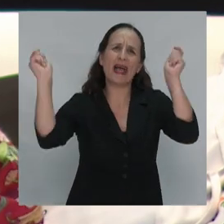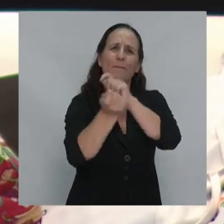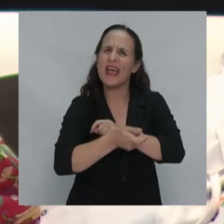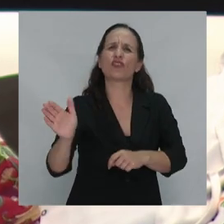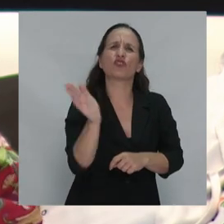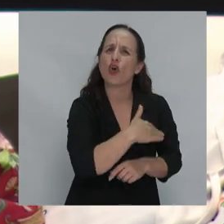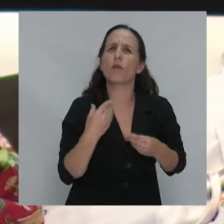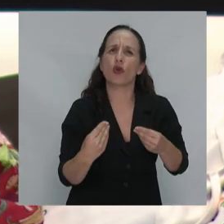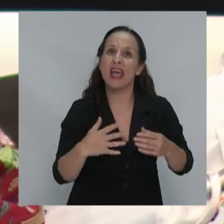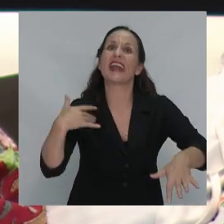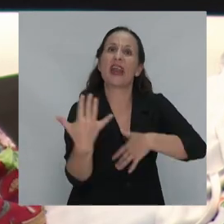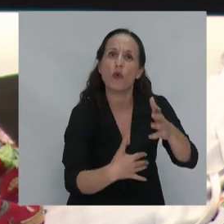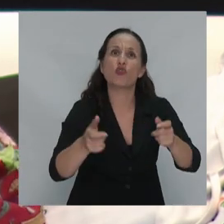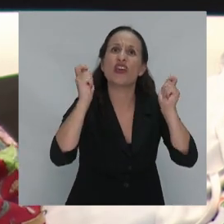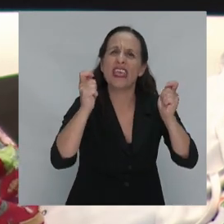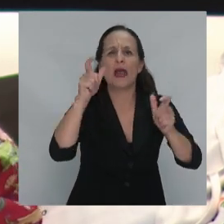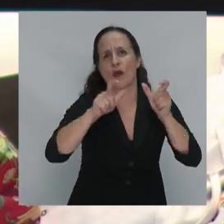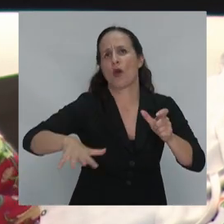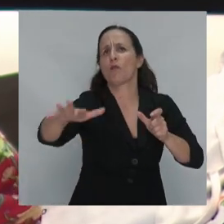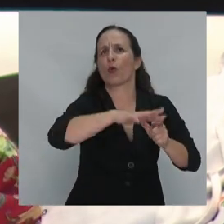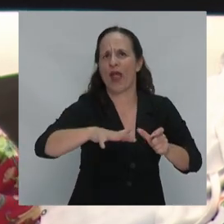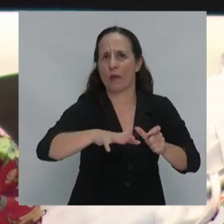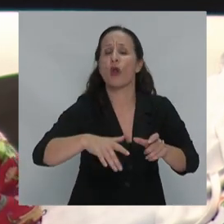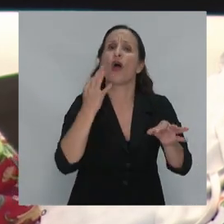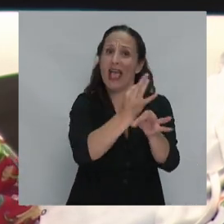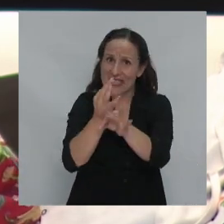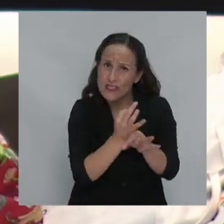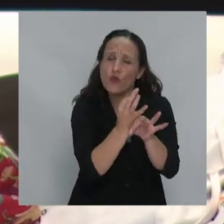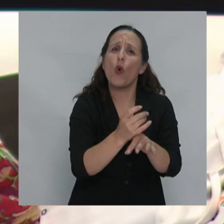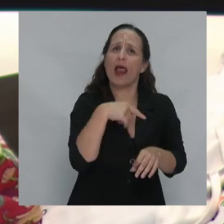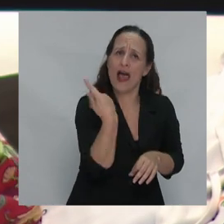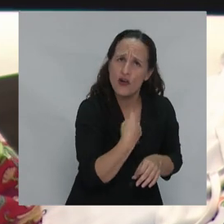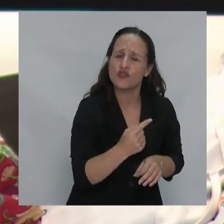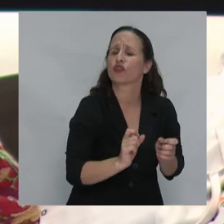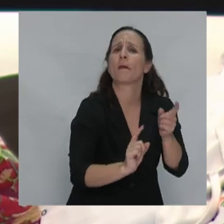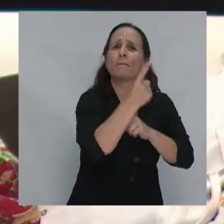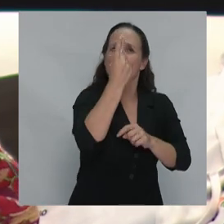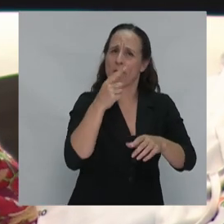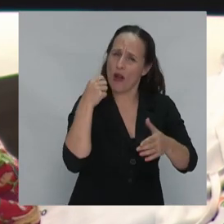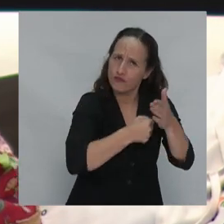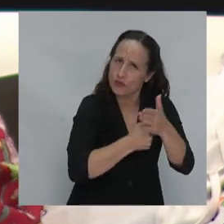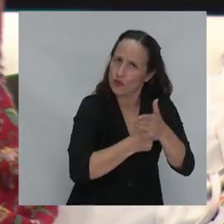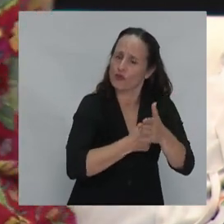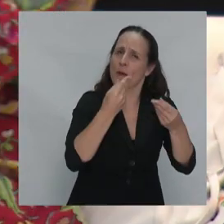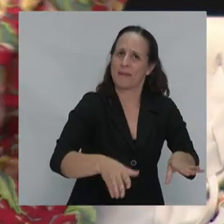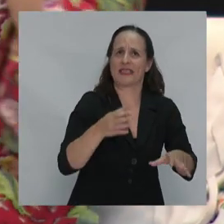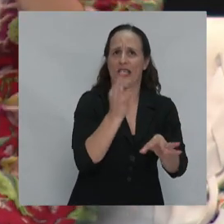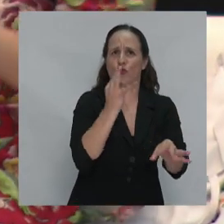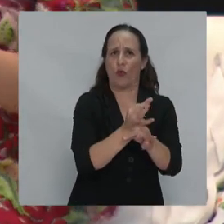bien dicho, la revolución la hacen los pueblos. Y desde las escuelas tenemos la primer trinchera para eso. Nada más.